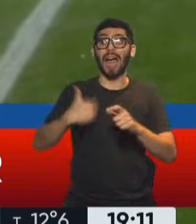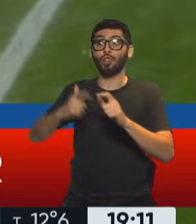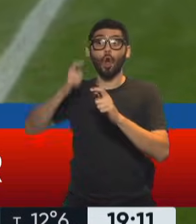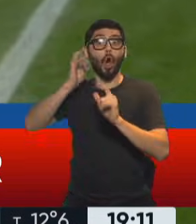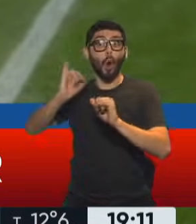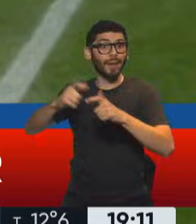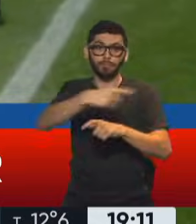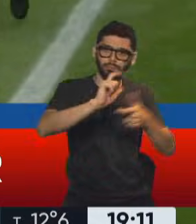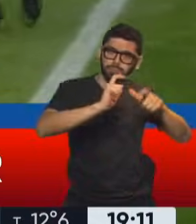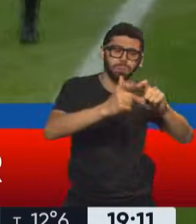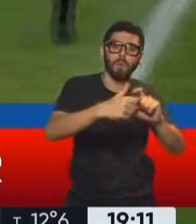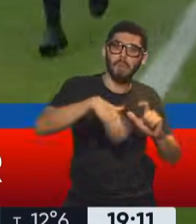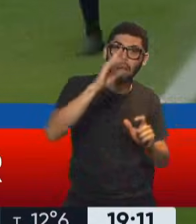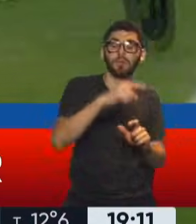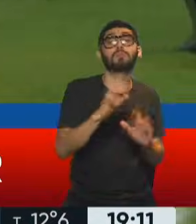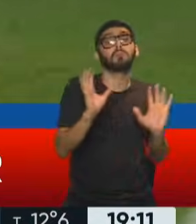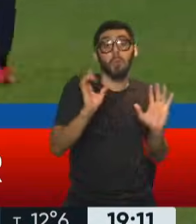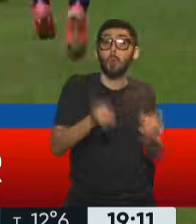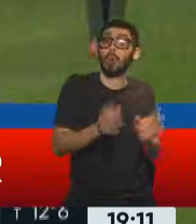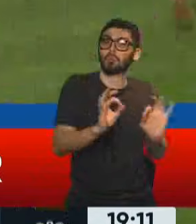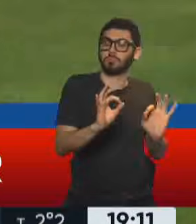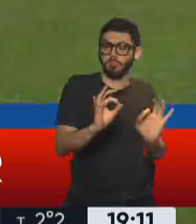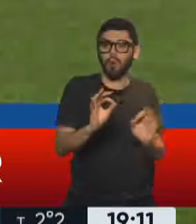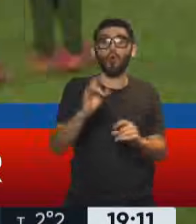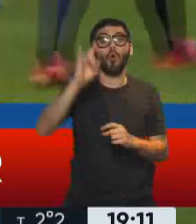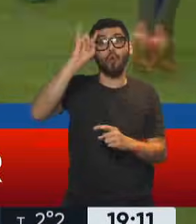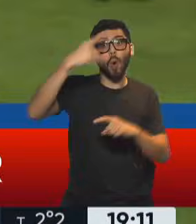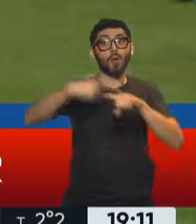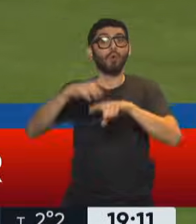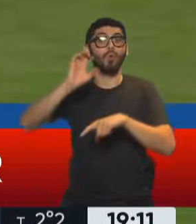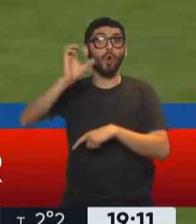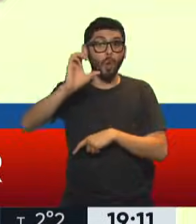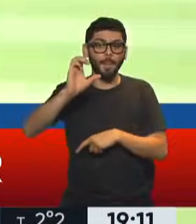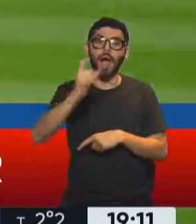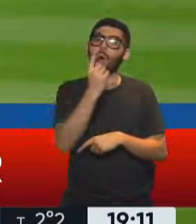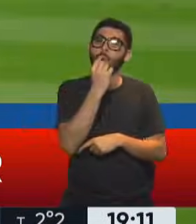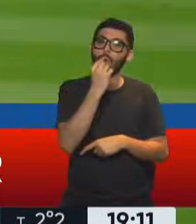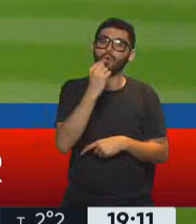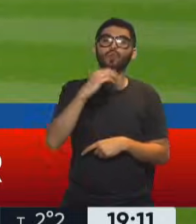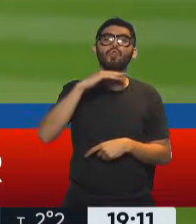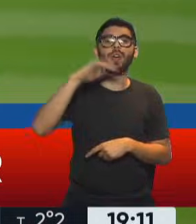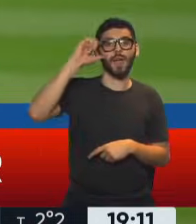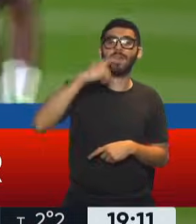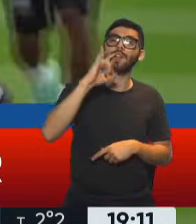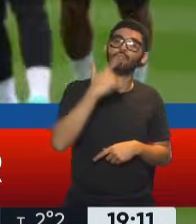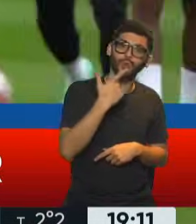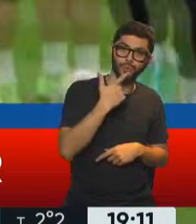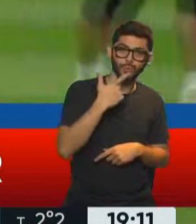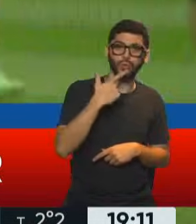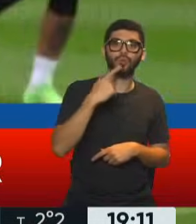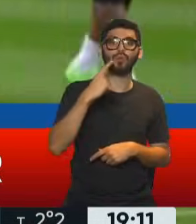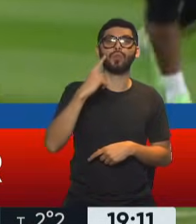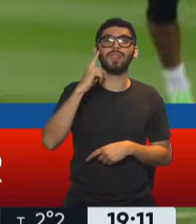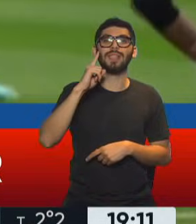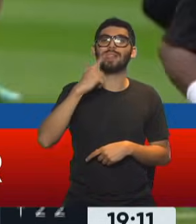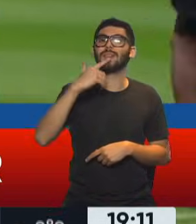argentino. Bueno, Uruguay, Colombia, con arbitraje del español Jesús Gil Manzano, así te lo digo,